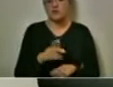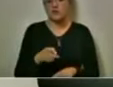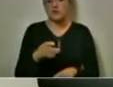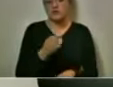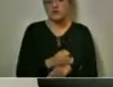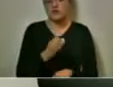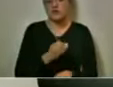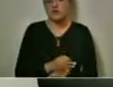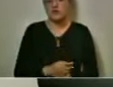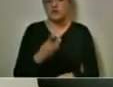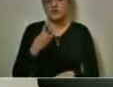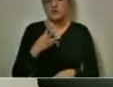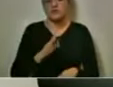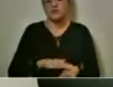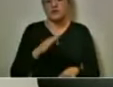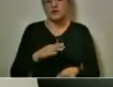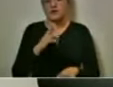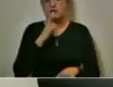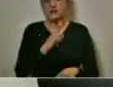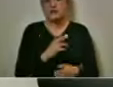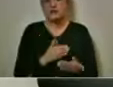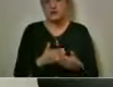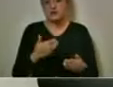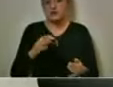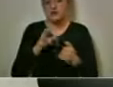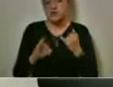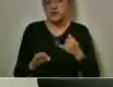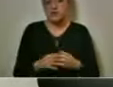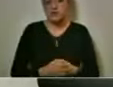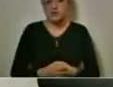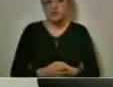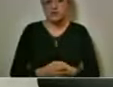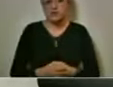esta causa, 3 más de los reportados en la última ocasión. Es cuanto, Duarte.